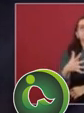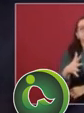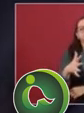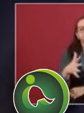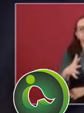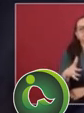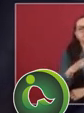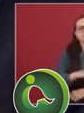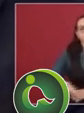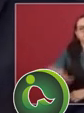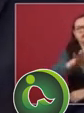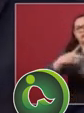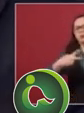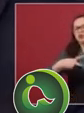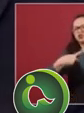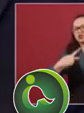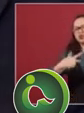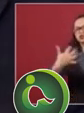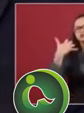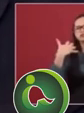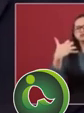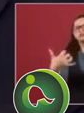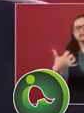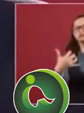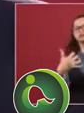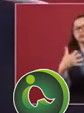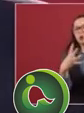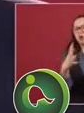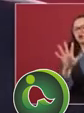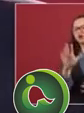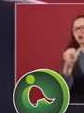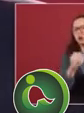45 mil personas sin esquemas